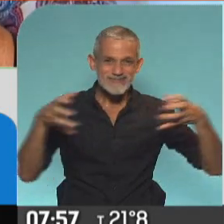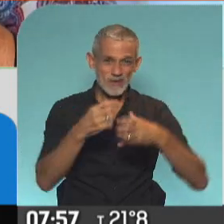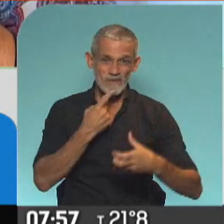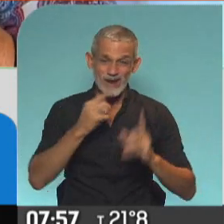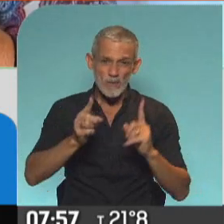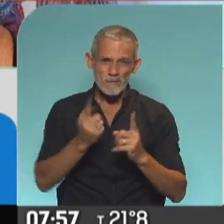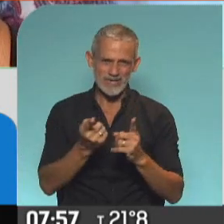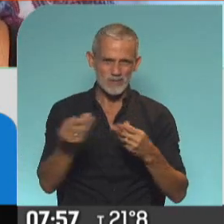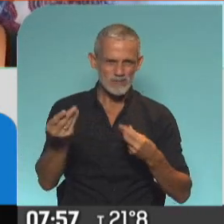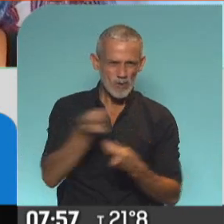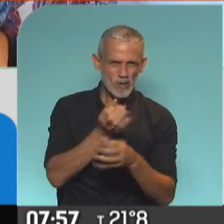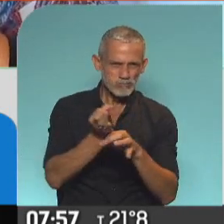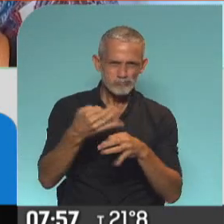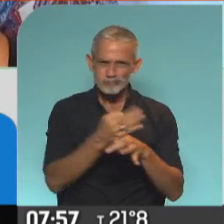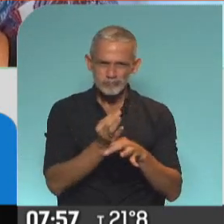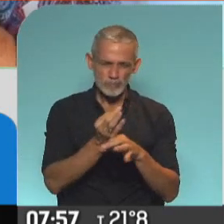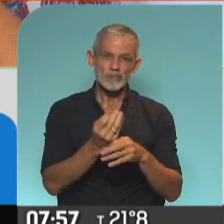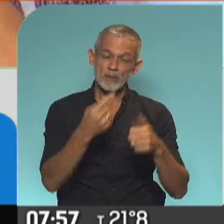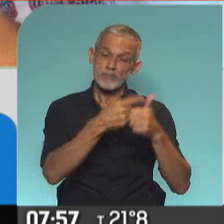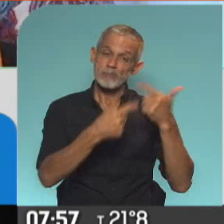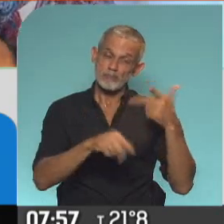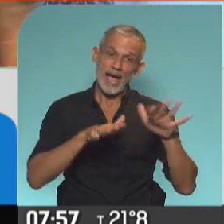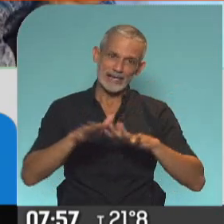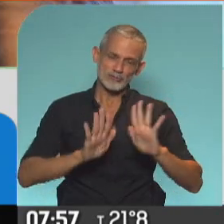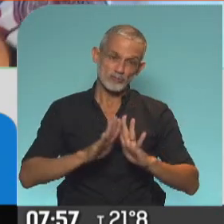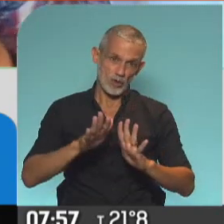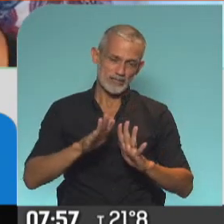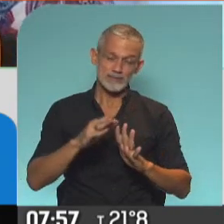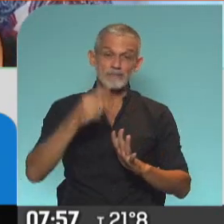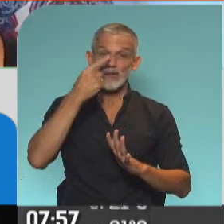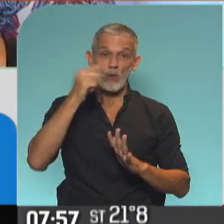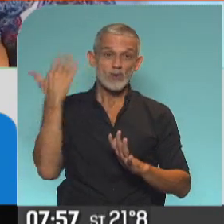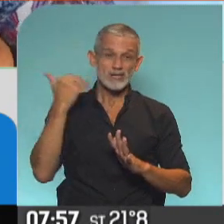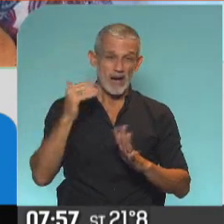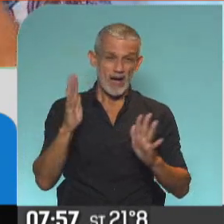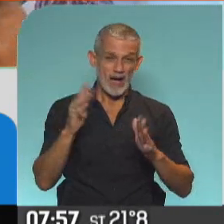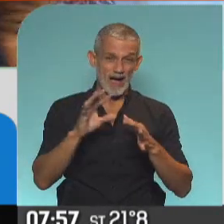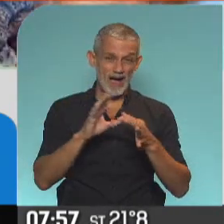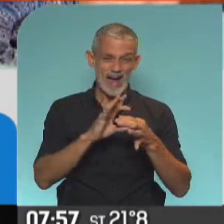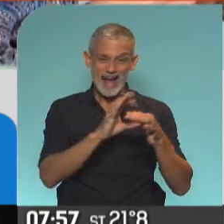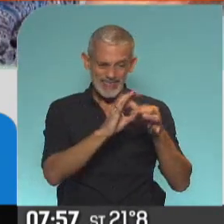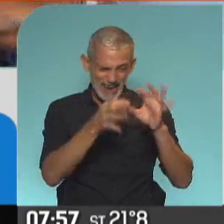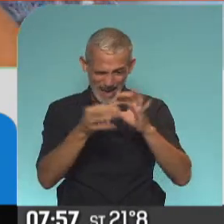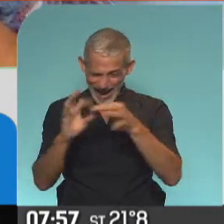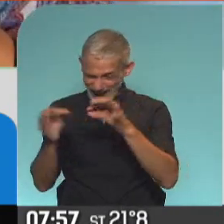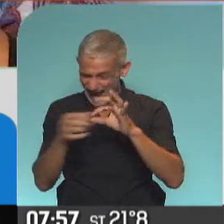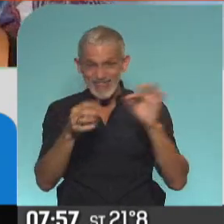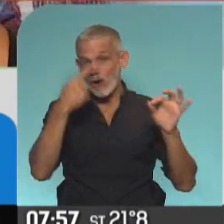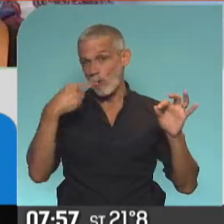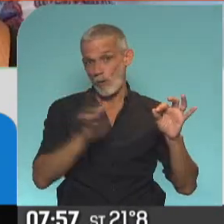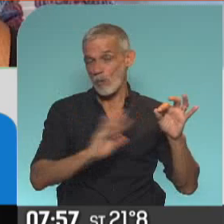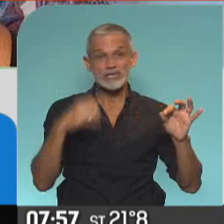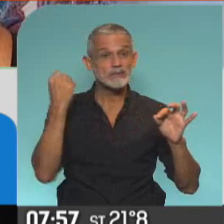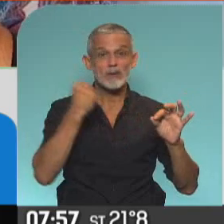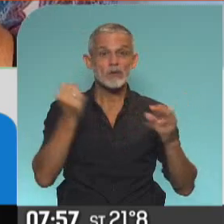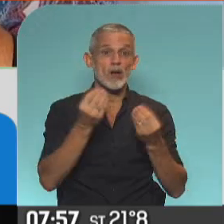una enorme cantidad de acciones. Desde ya, la última cadena, que es tan gravitante como todas estas,